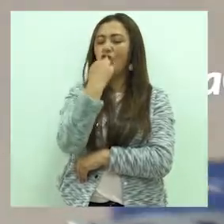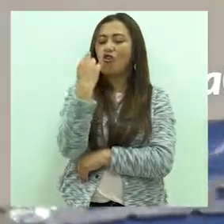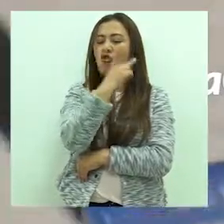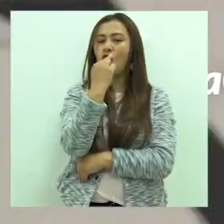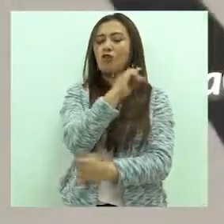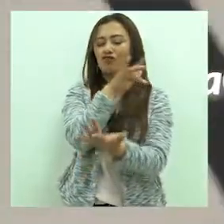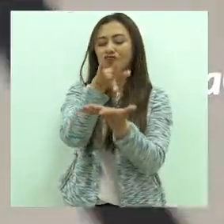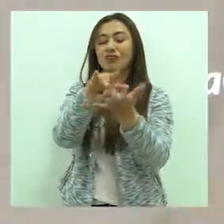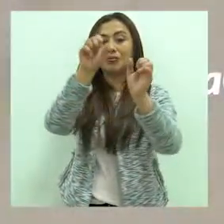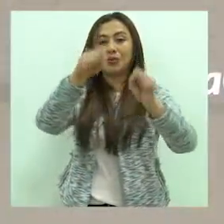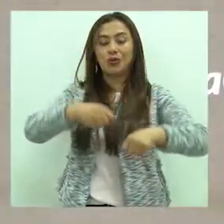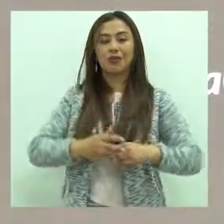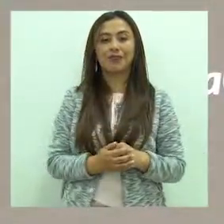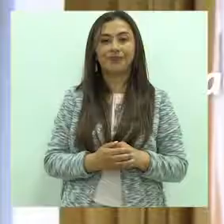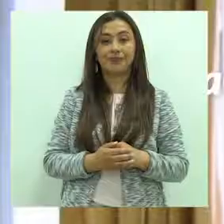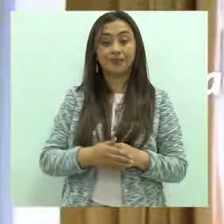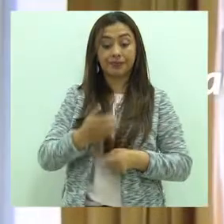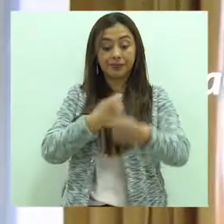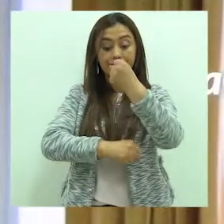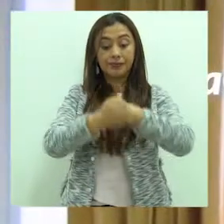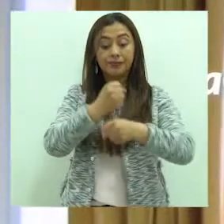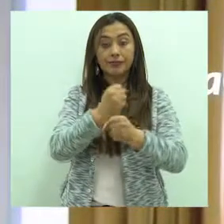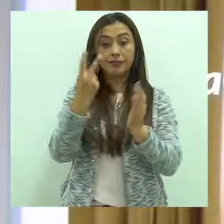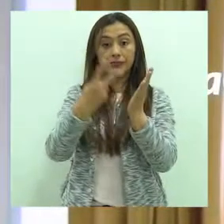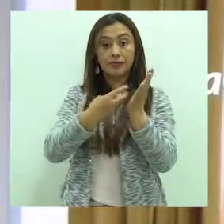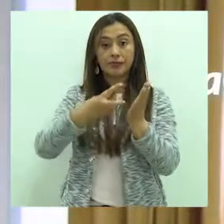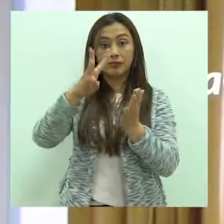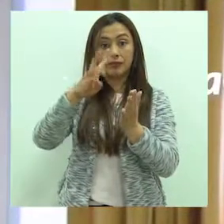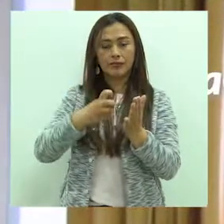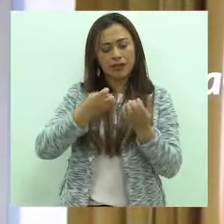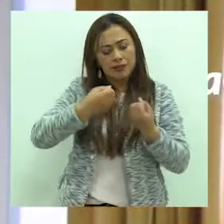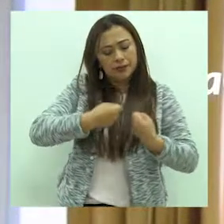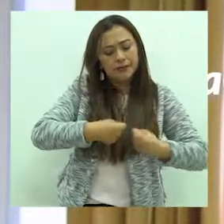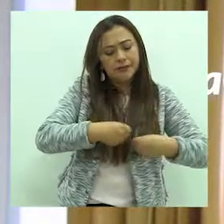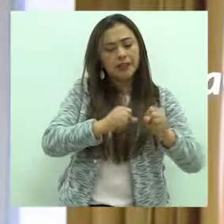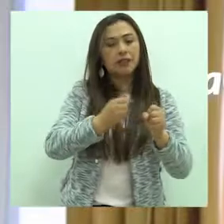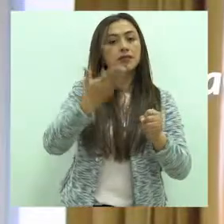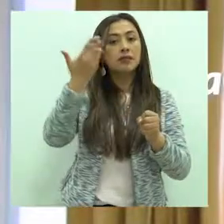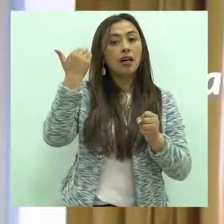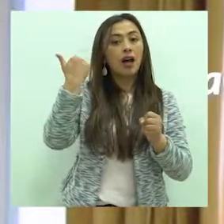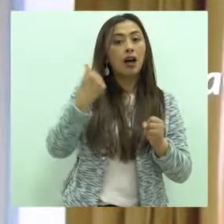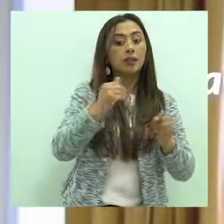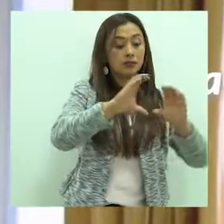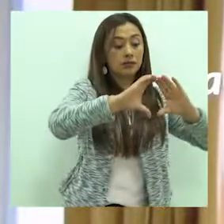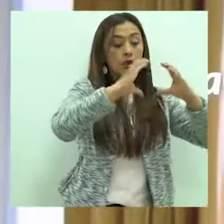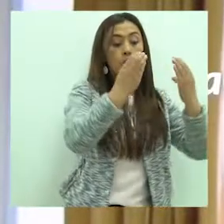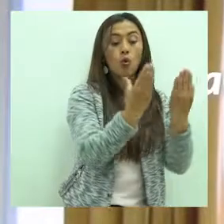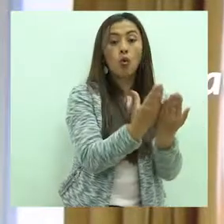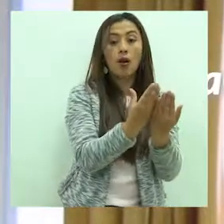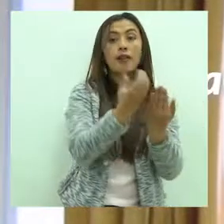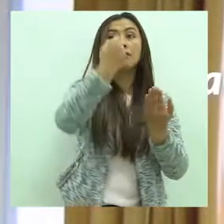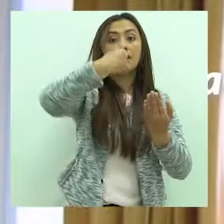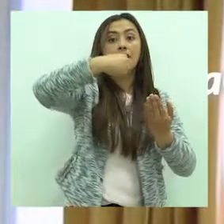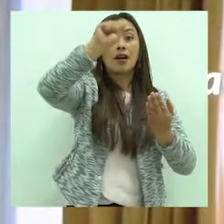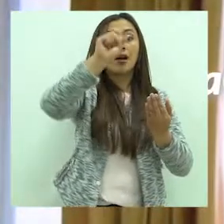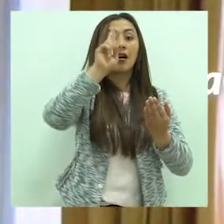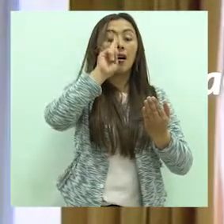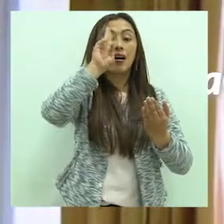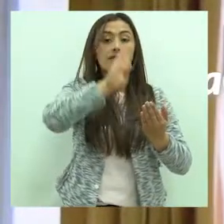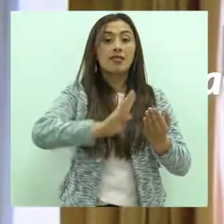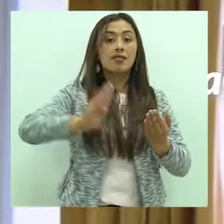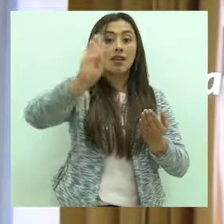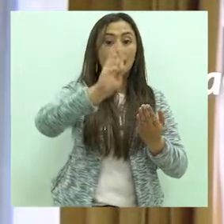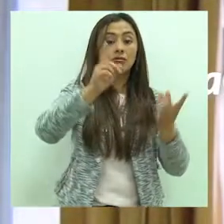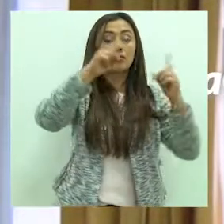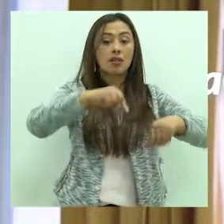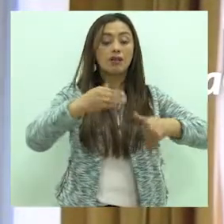Ellos vinieron trabajando desde el año pasado, donde fueron ganadores a nivel municipal y departamental, y eso les